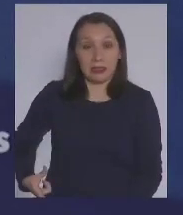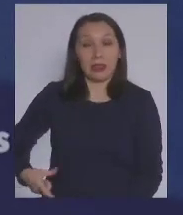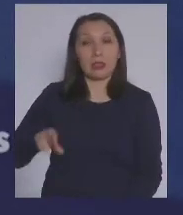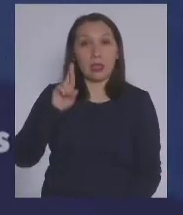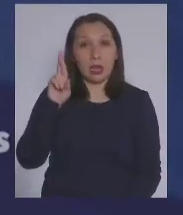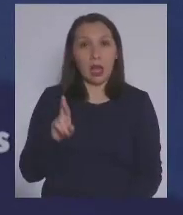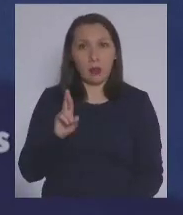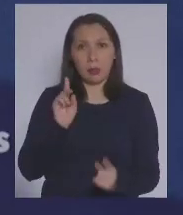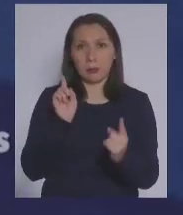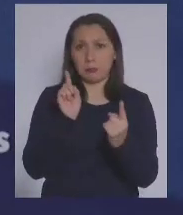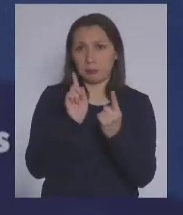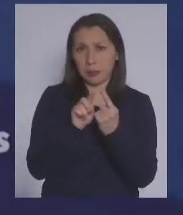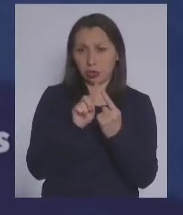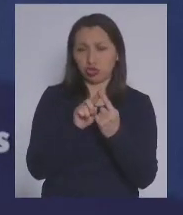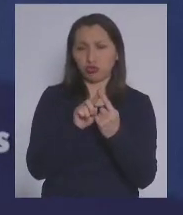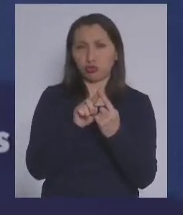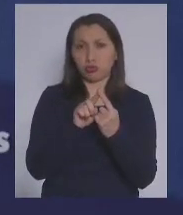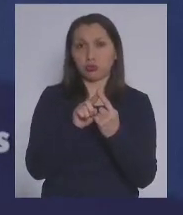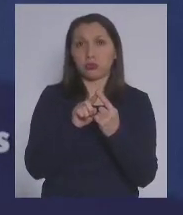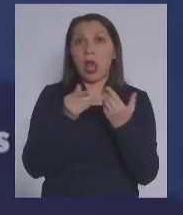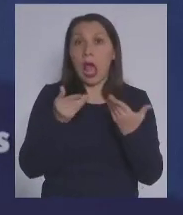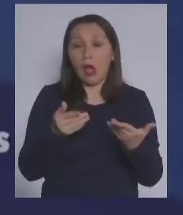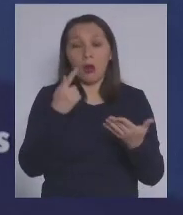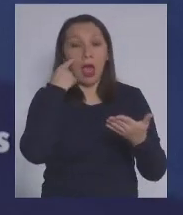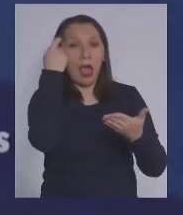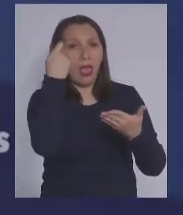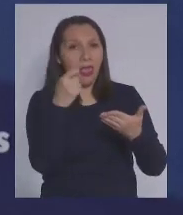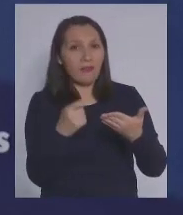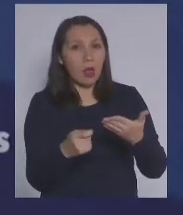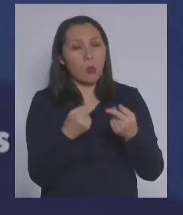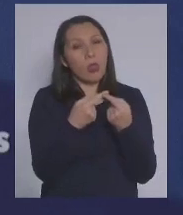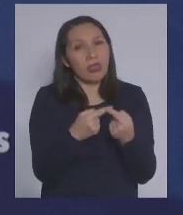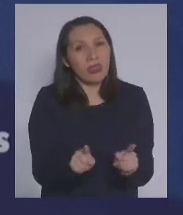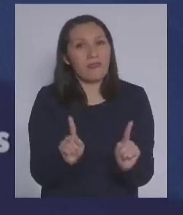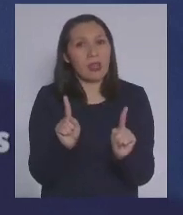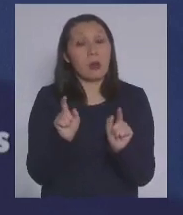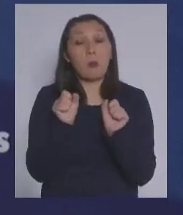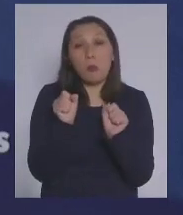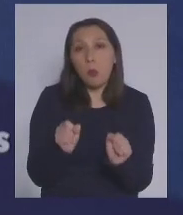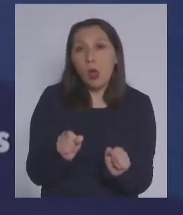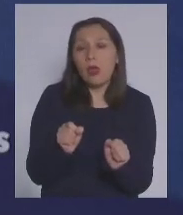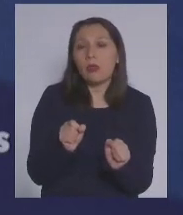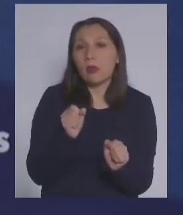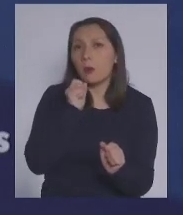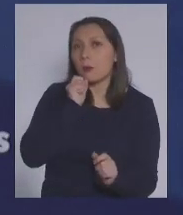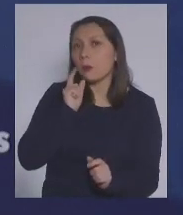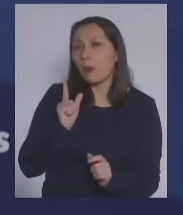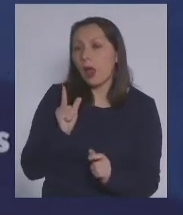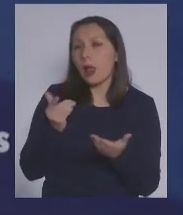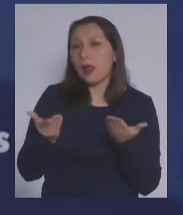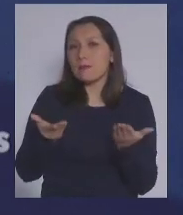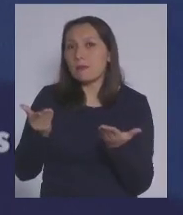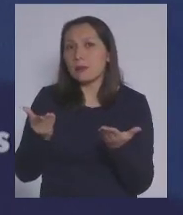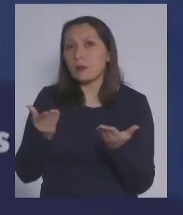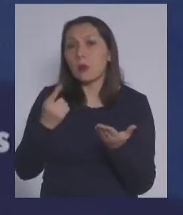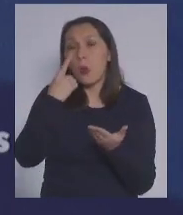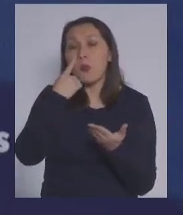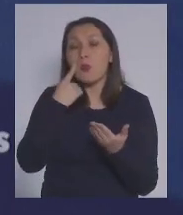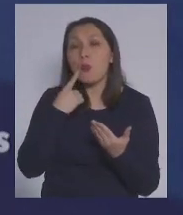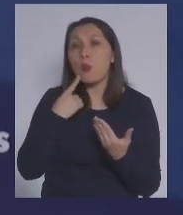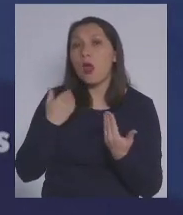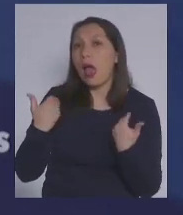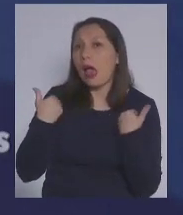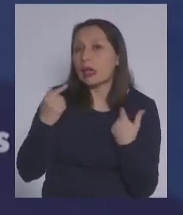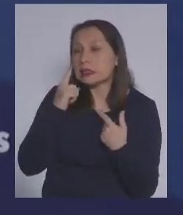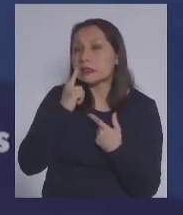forma personal están evaluando las diferentes posibilidades ensayar o